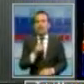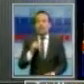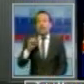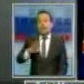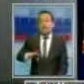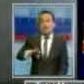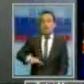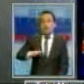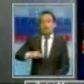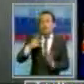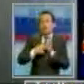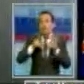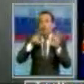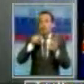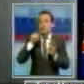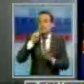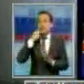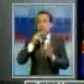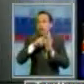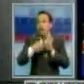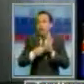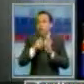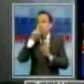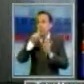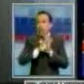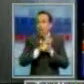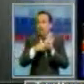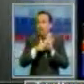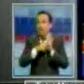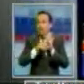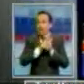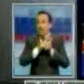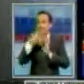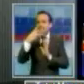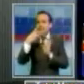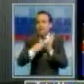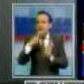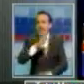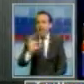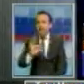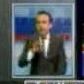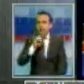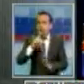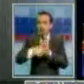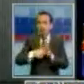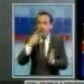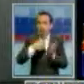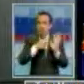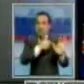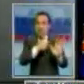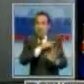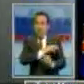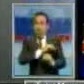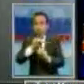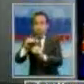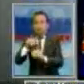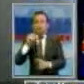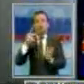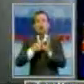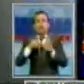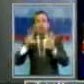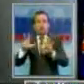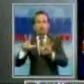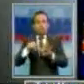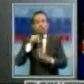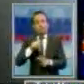2008 significó la modificación de una ley, el decreto ley 3500, y nos demoramos del 2006 al 2008. La reforma a